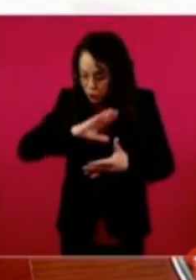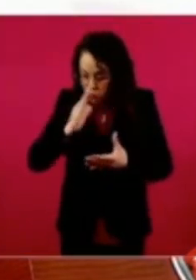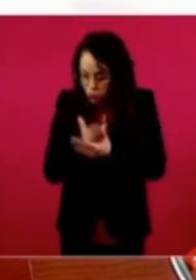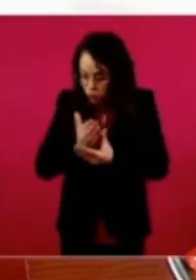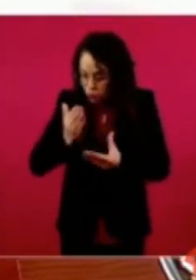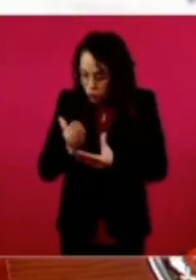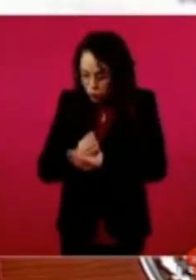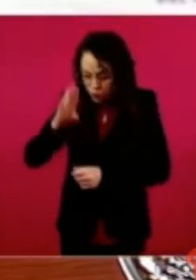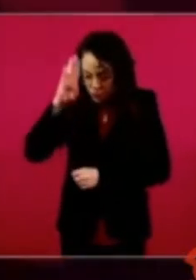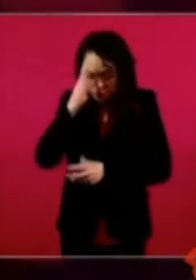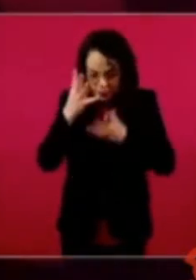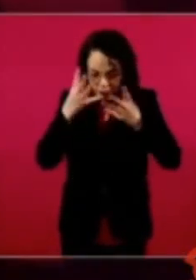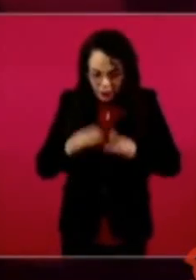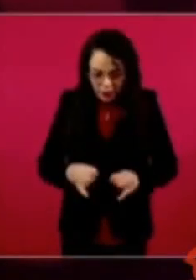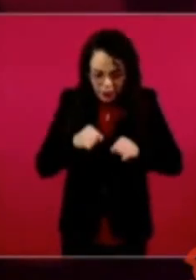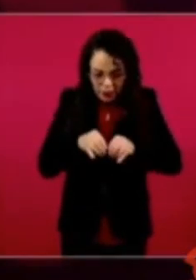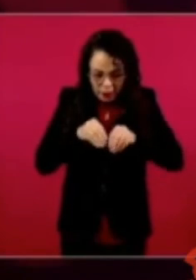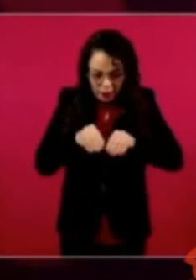porque decía una cosa